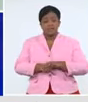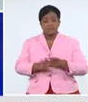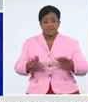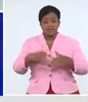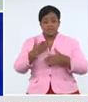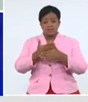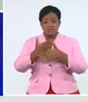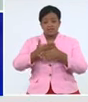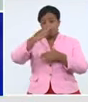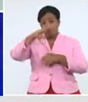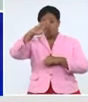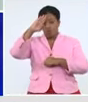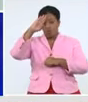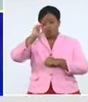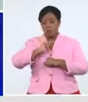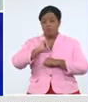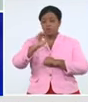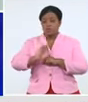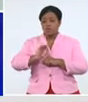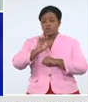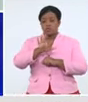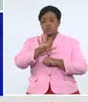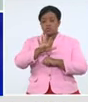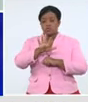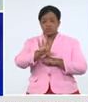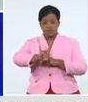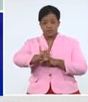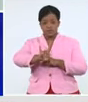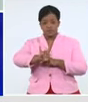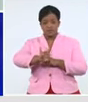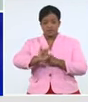de Cuba con una tasa de 59,